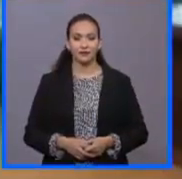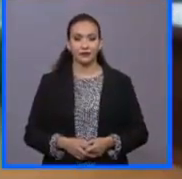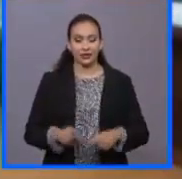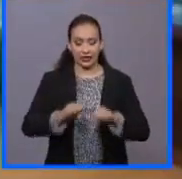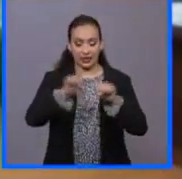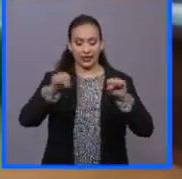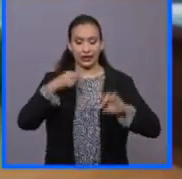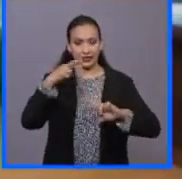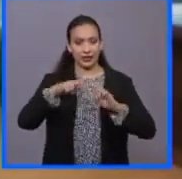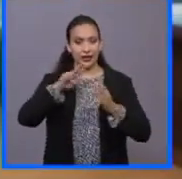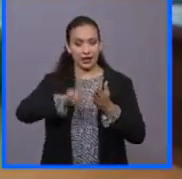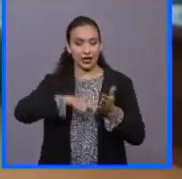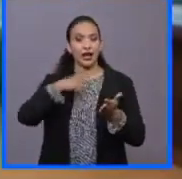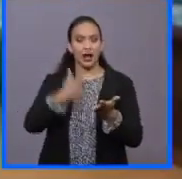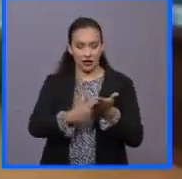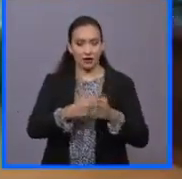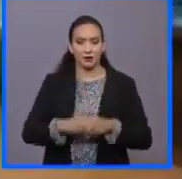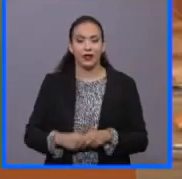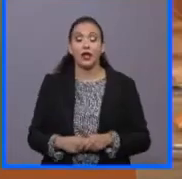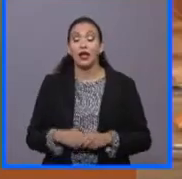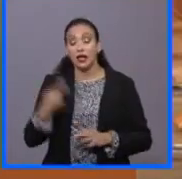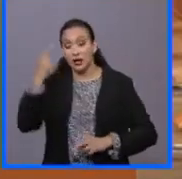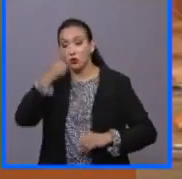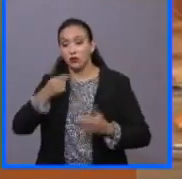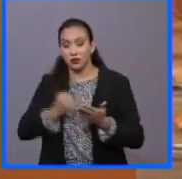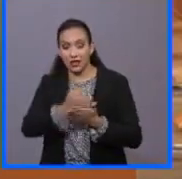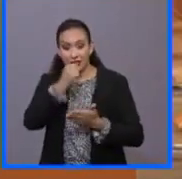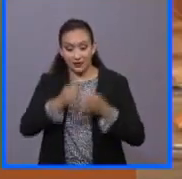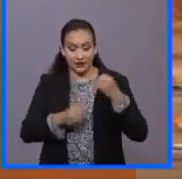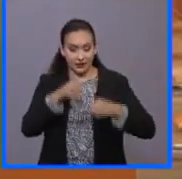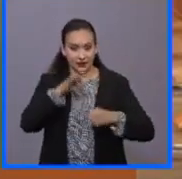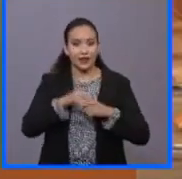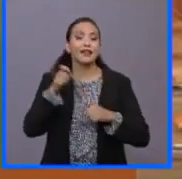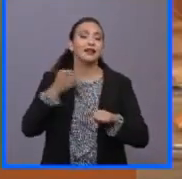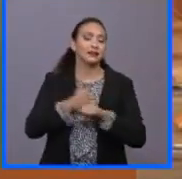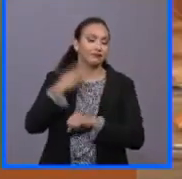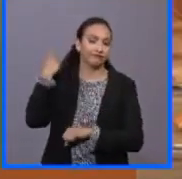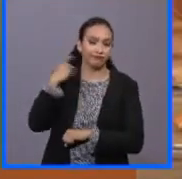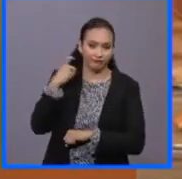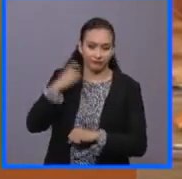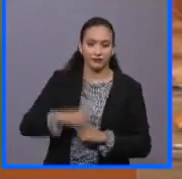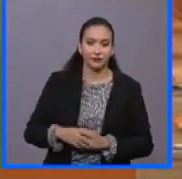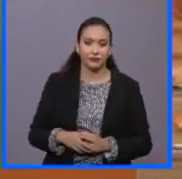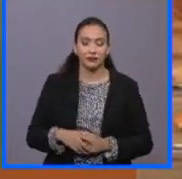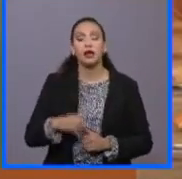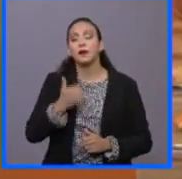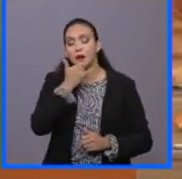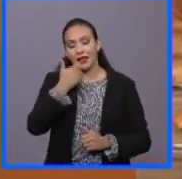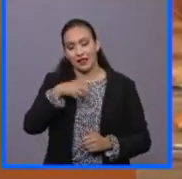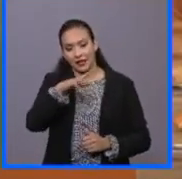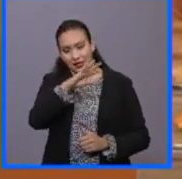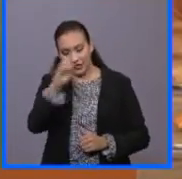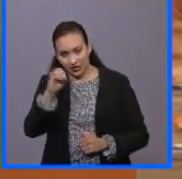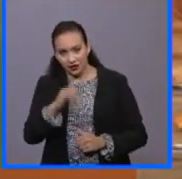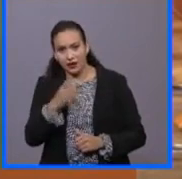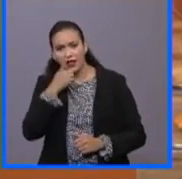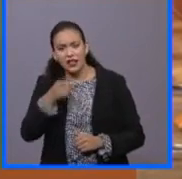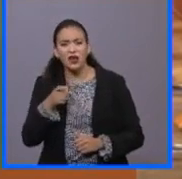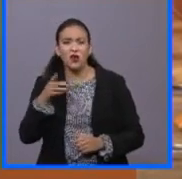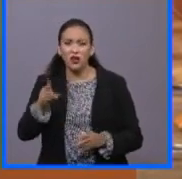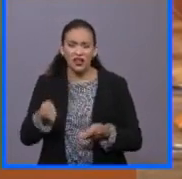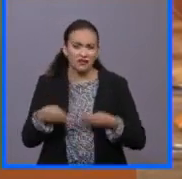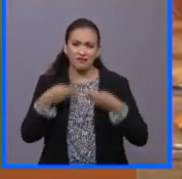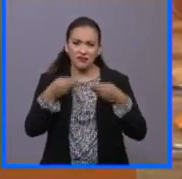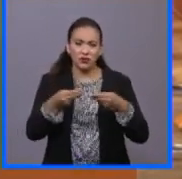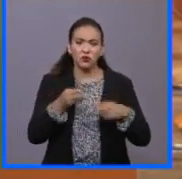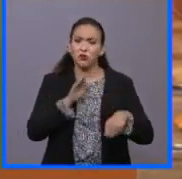La Sala Regional Jalapa confirmó una sentencia del Tribunal Electoral de Quintana Roo que determinó improcedente otorgar